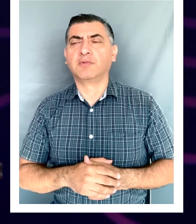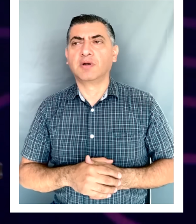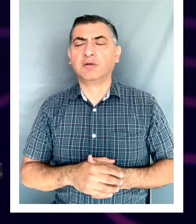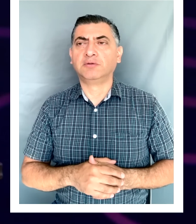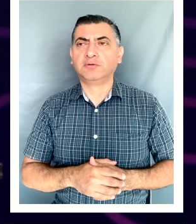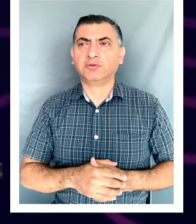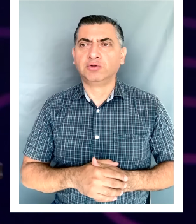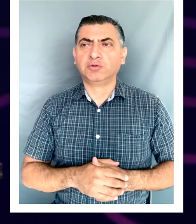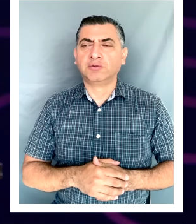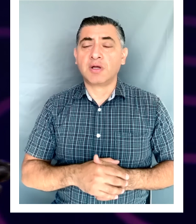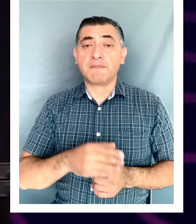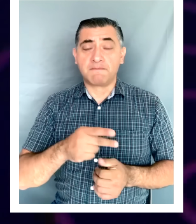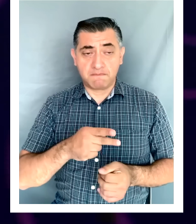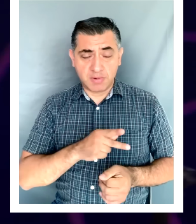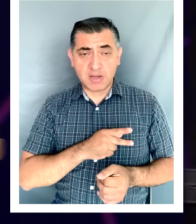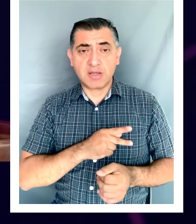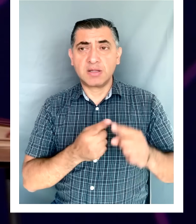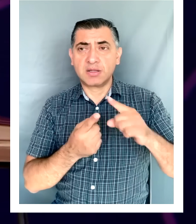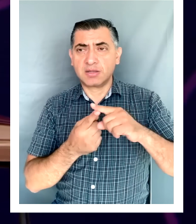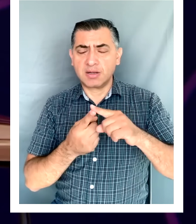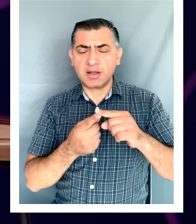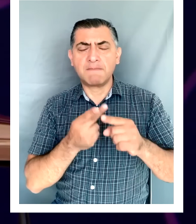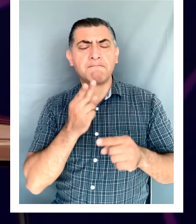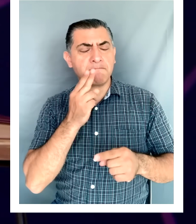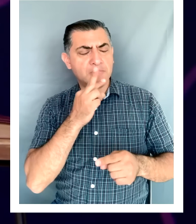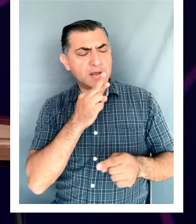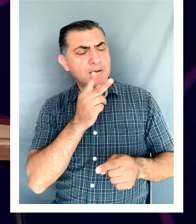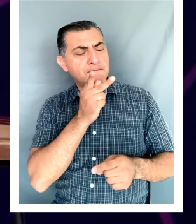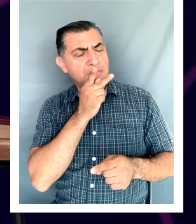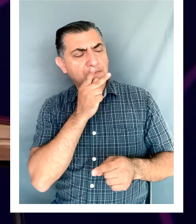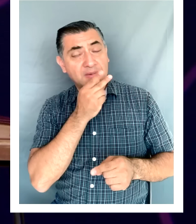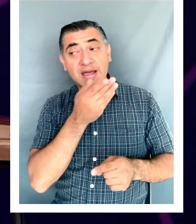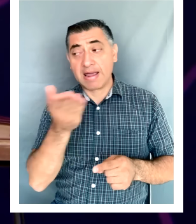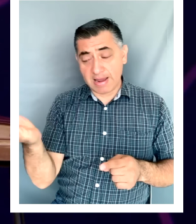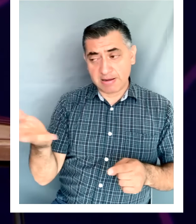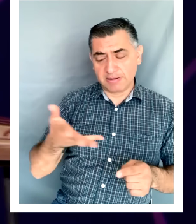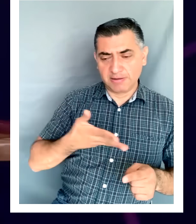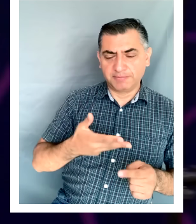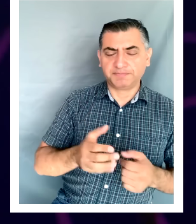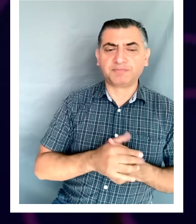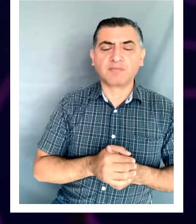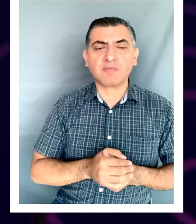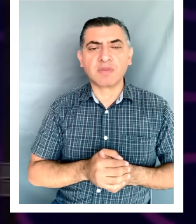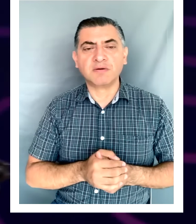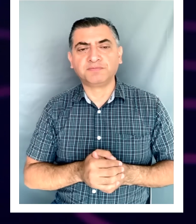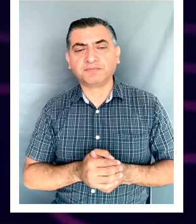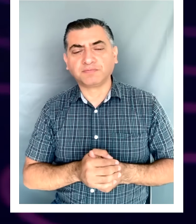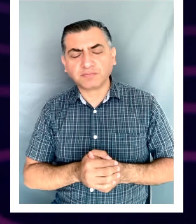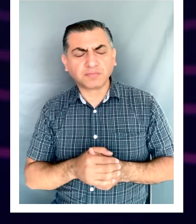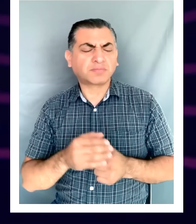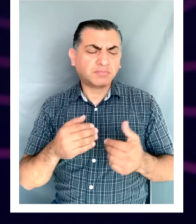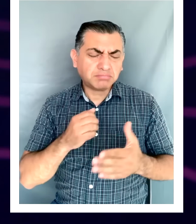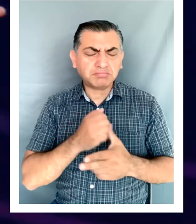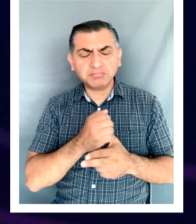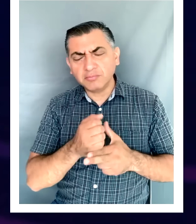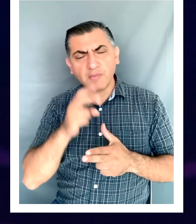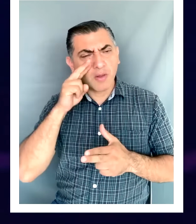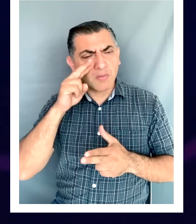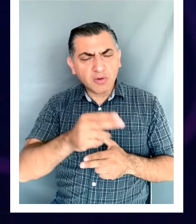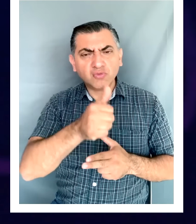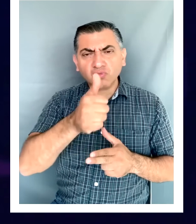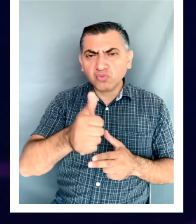ser buenos hijos mi tarea es ser el mejor padre que ellos puedan tener Así que vamos asumiendo cada una cada uno de